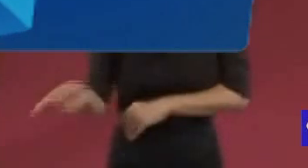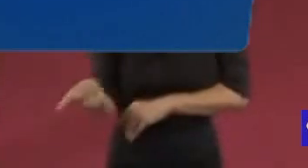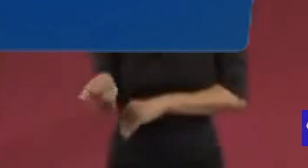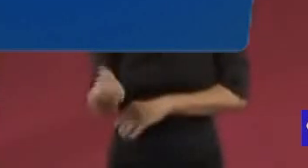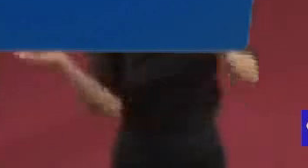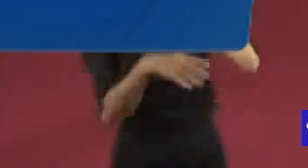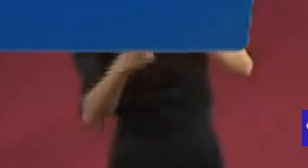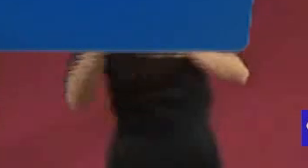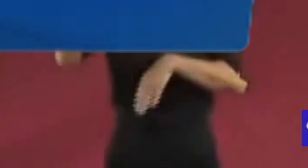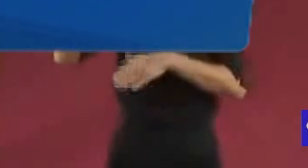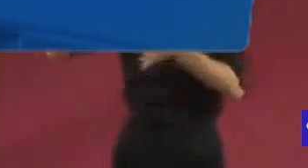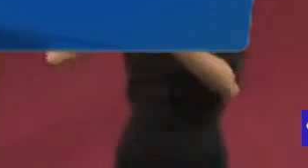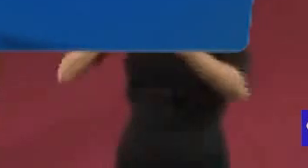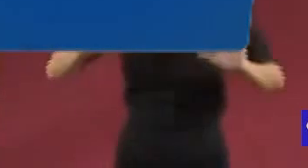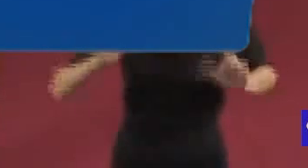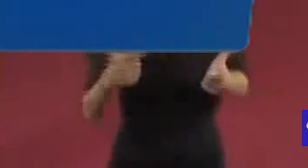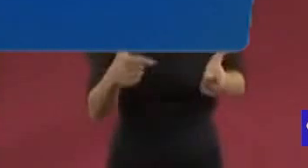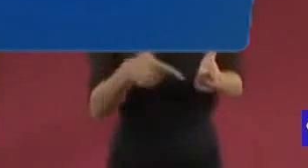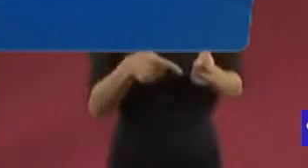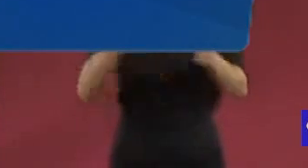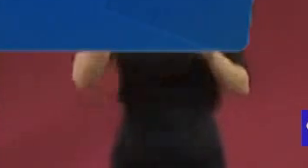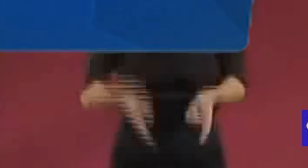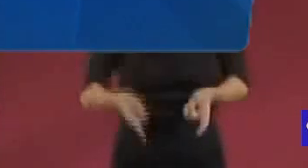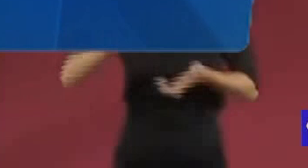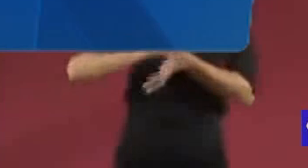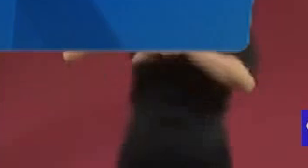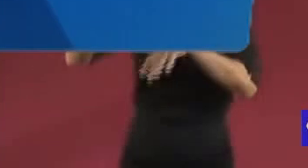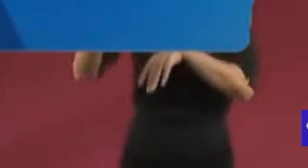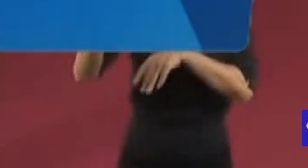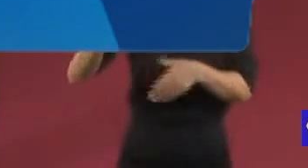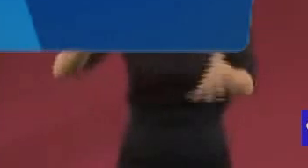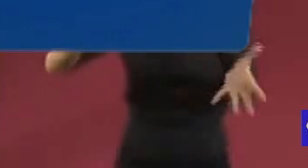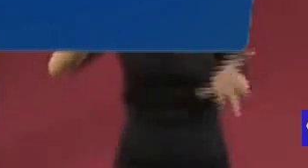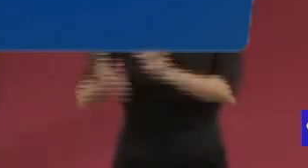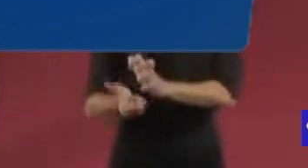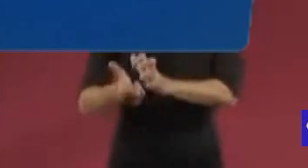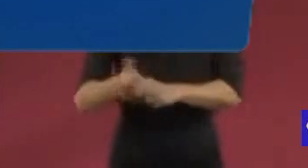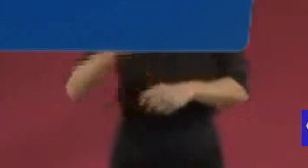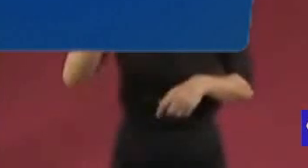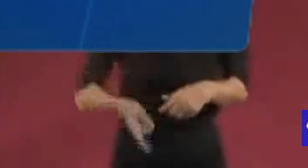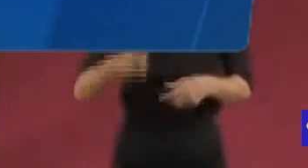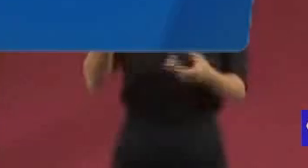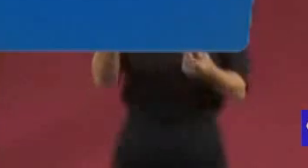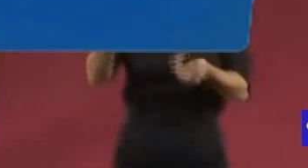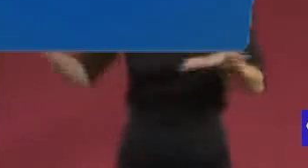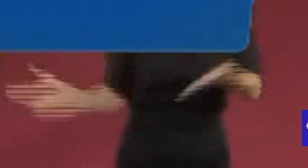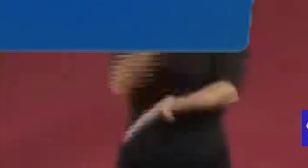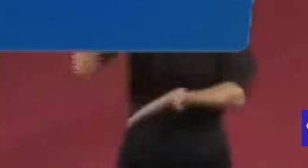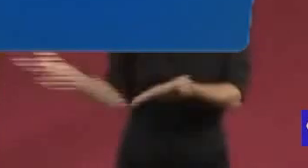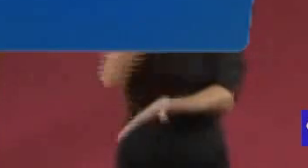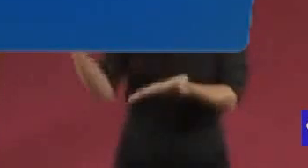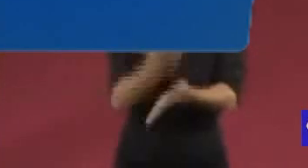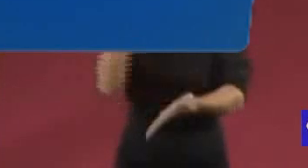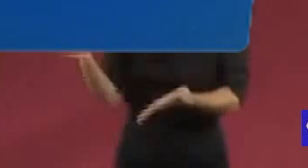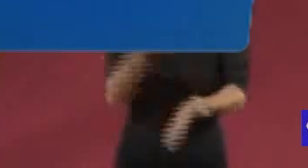30% de los precios que tenían en noviembre con lo cual había ahí una cierta clase de cobertura y que generaba inflación y